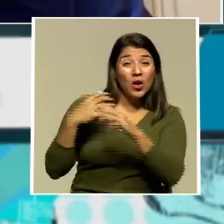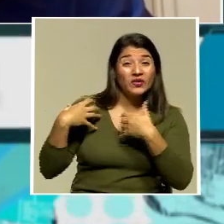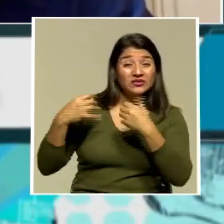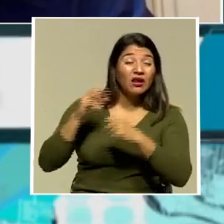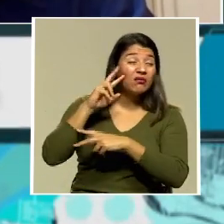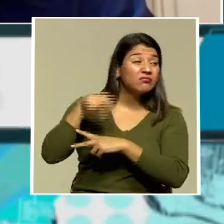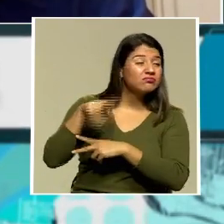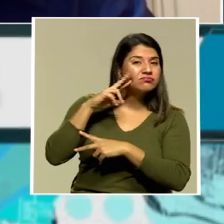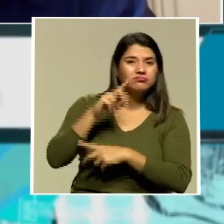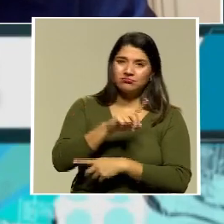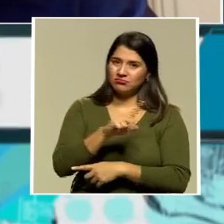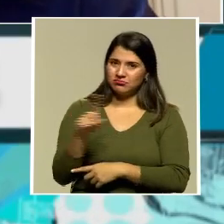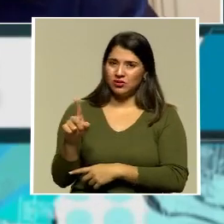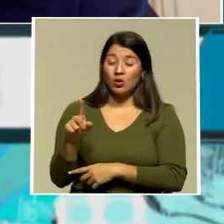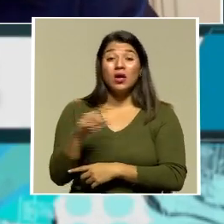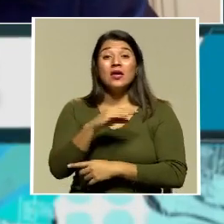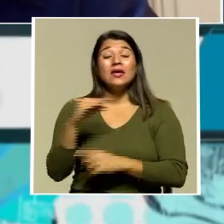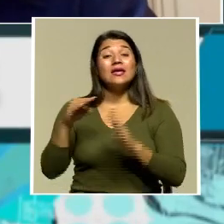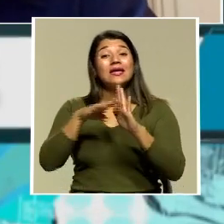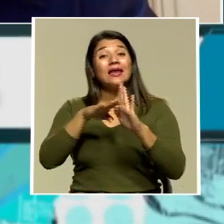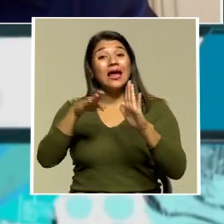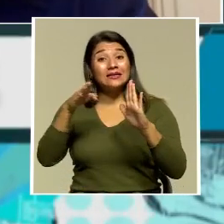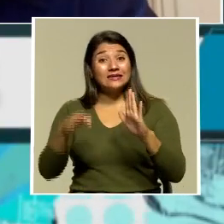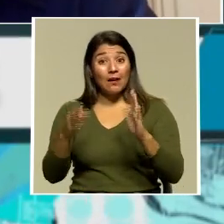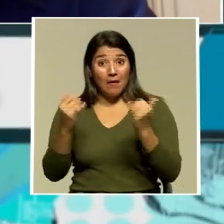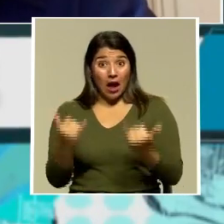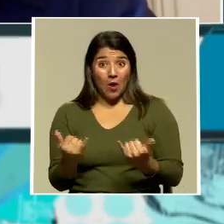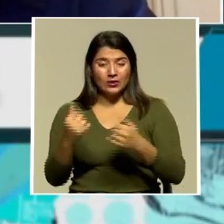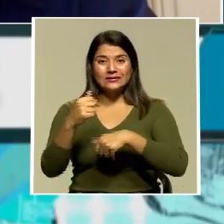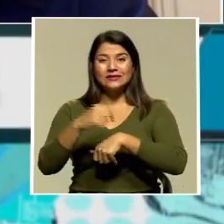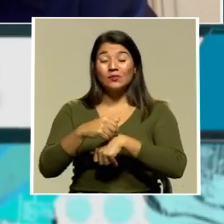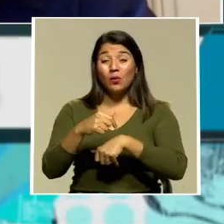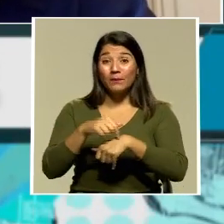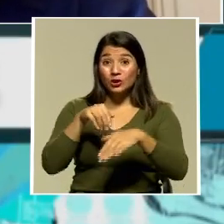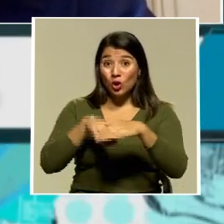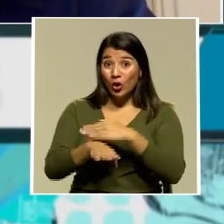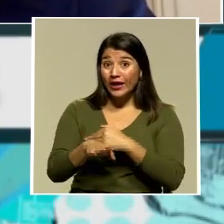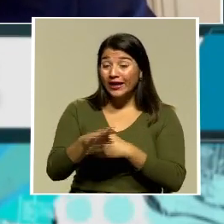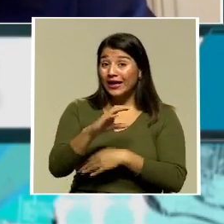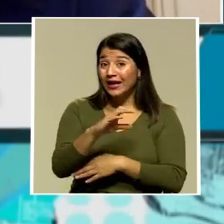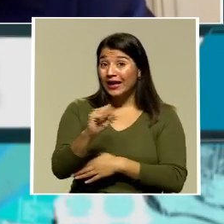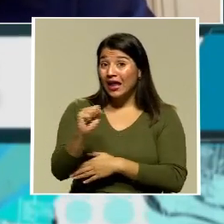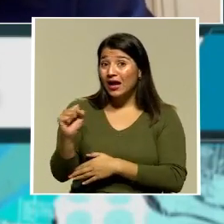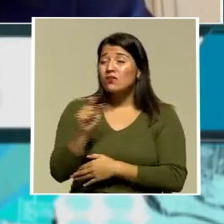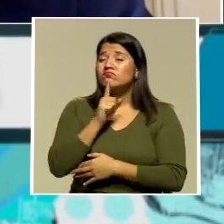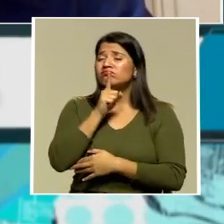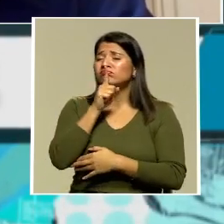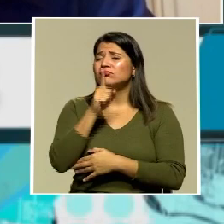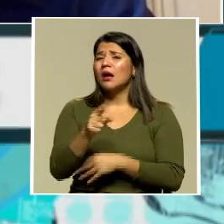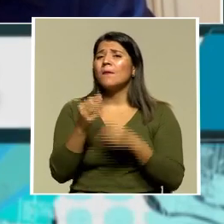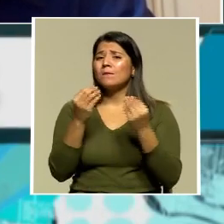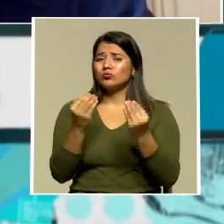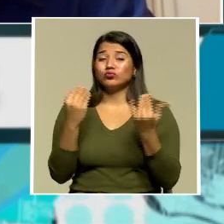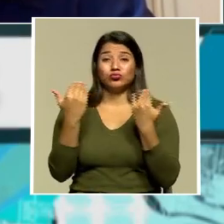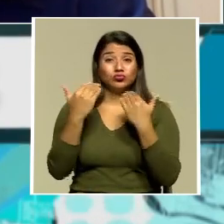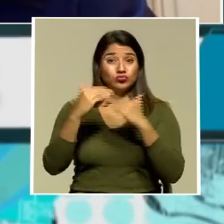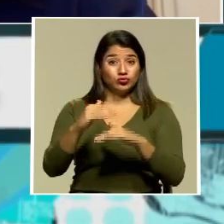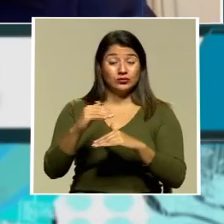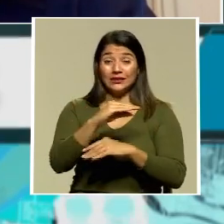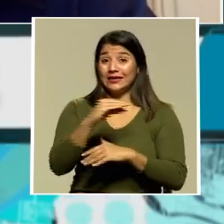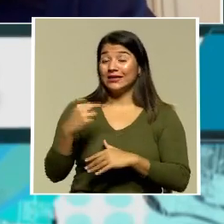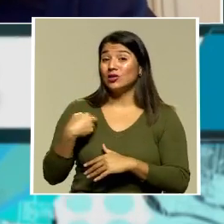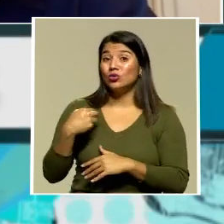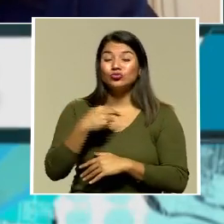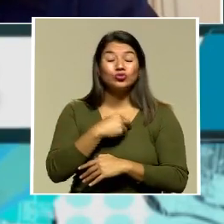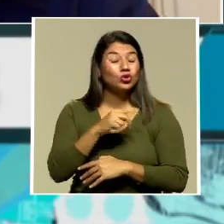dado. Las camas en este momento en realidad son bastante limitadas, no